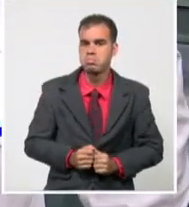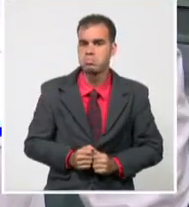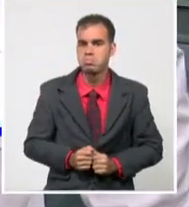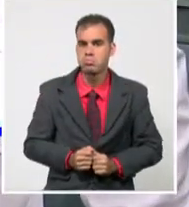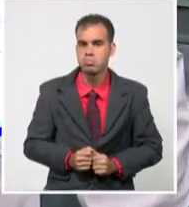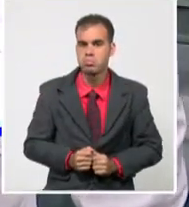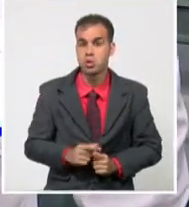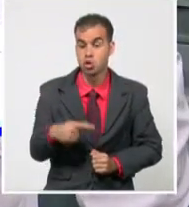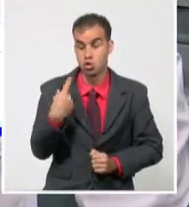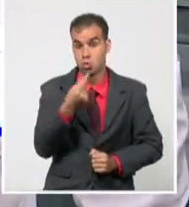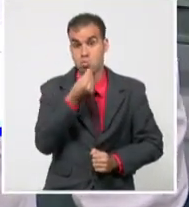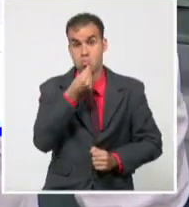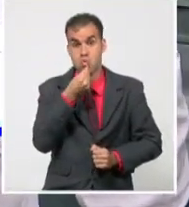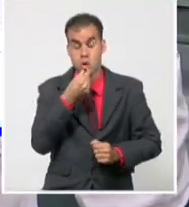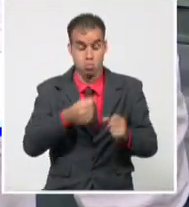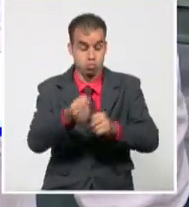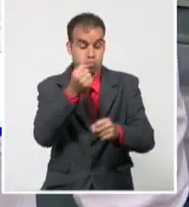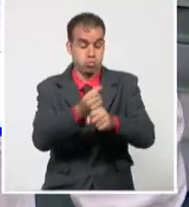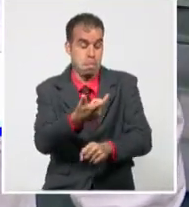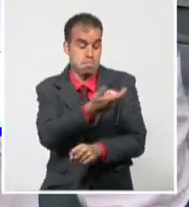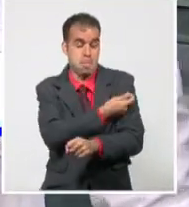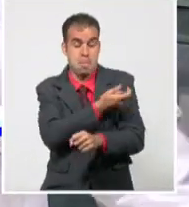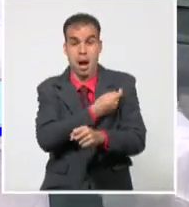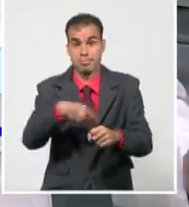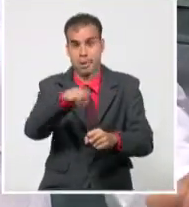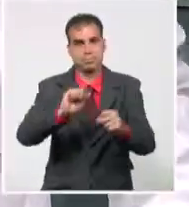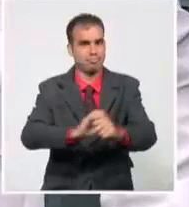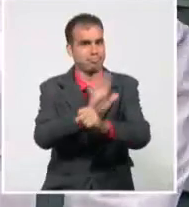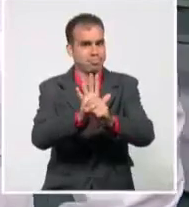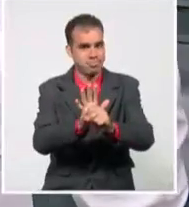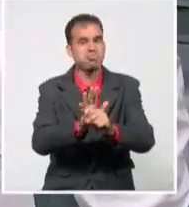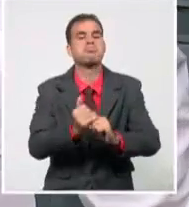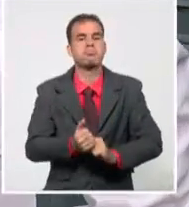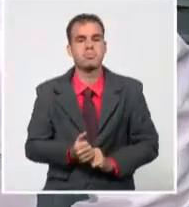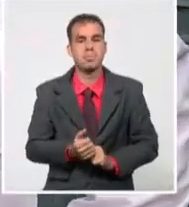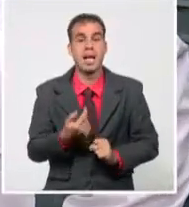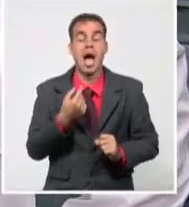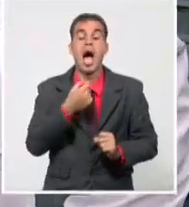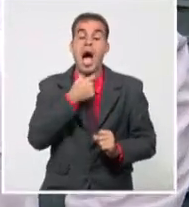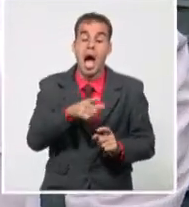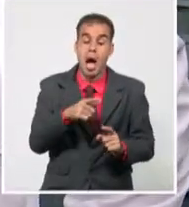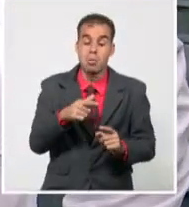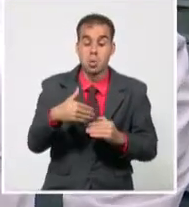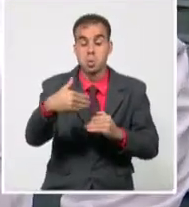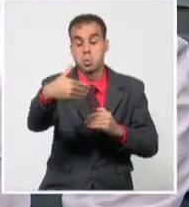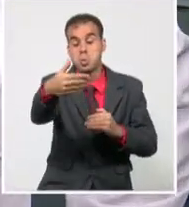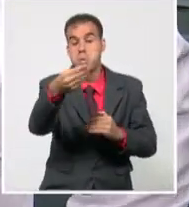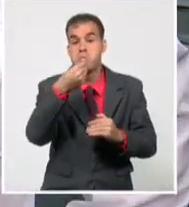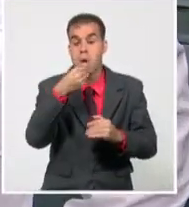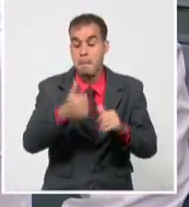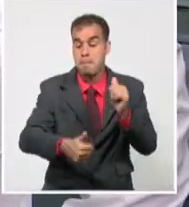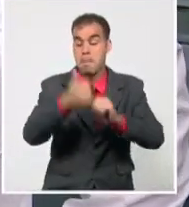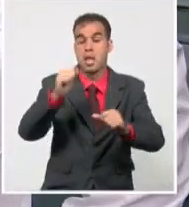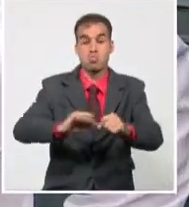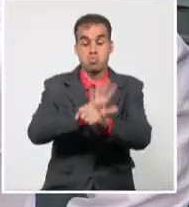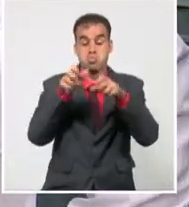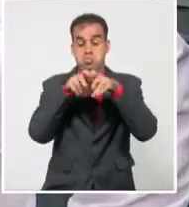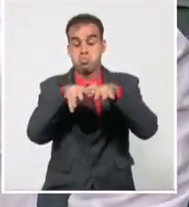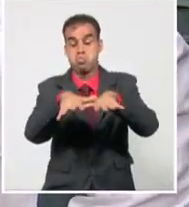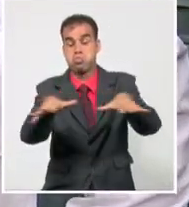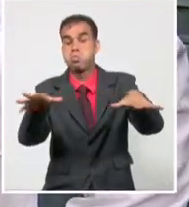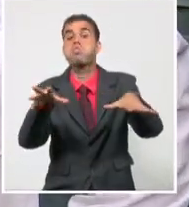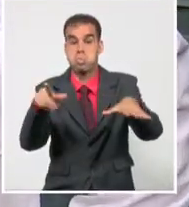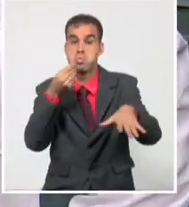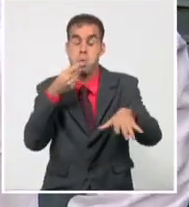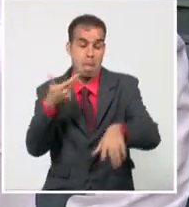usarlo dentro del protocolo médico cubano. Si tuviéramos la desgracia de que hubiera algún segundo brote, un rebrote de la pandemia en Cuba, que